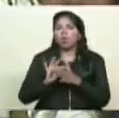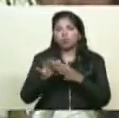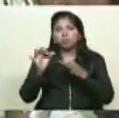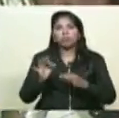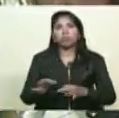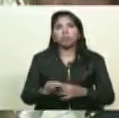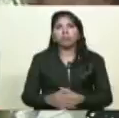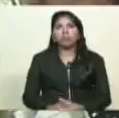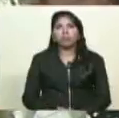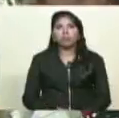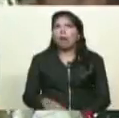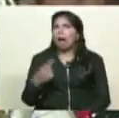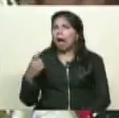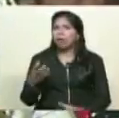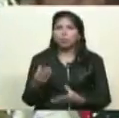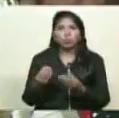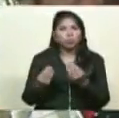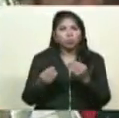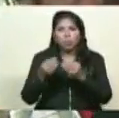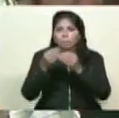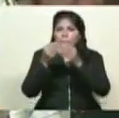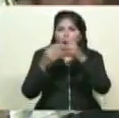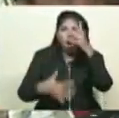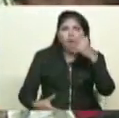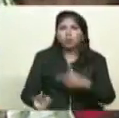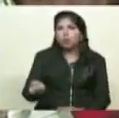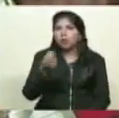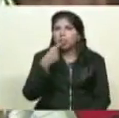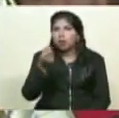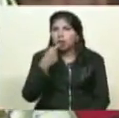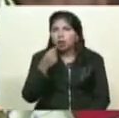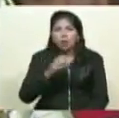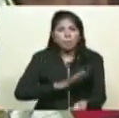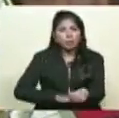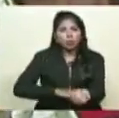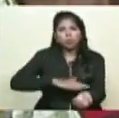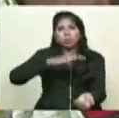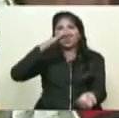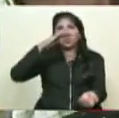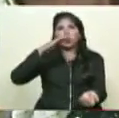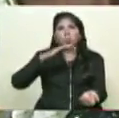Tenemos una gran variedad de medicamentos, van desde antihipertensivos,